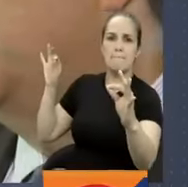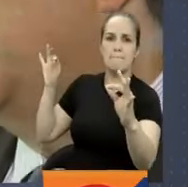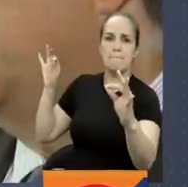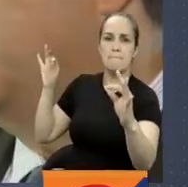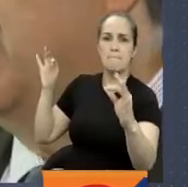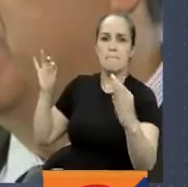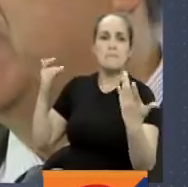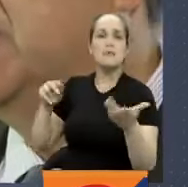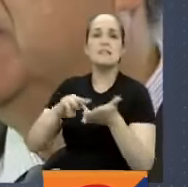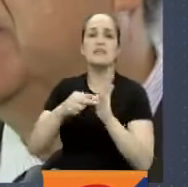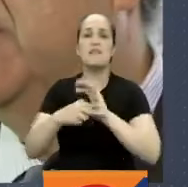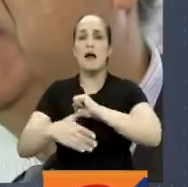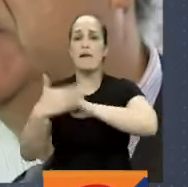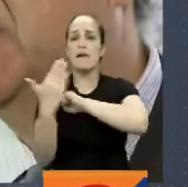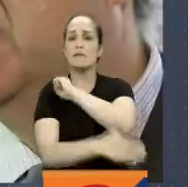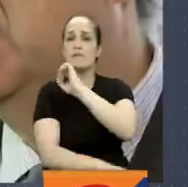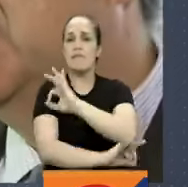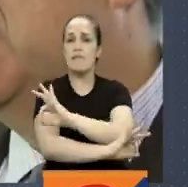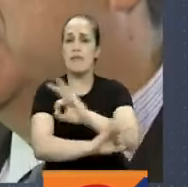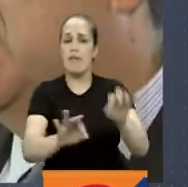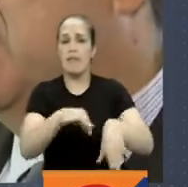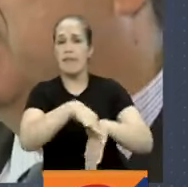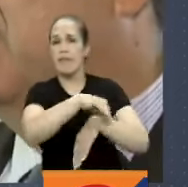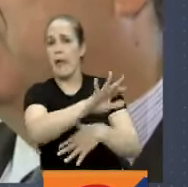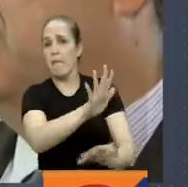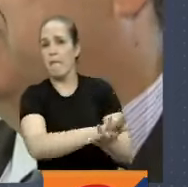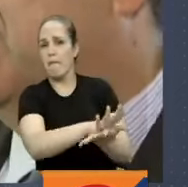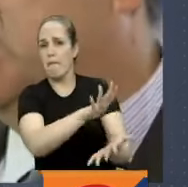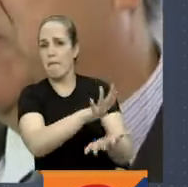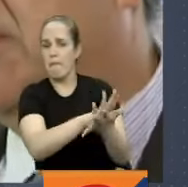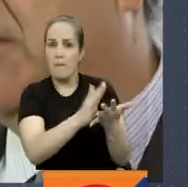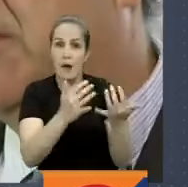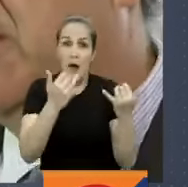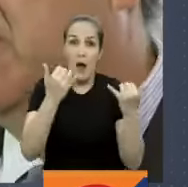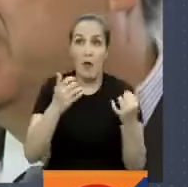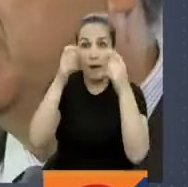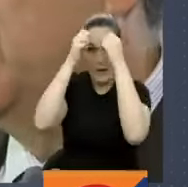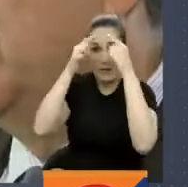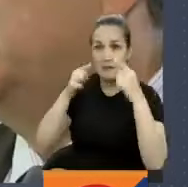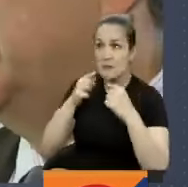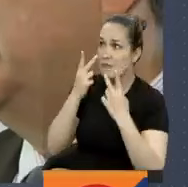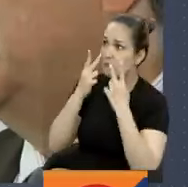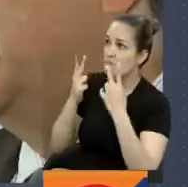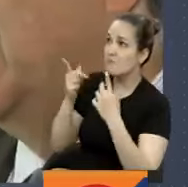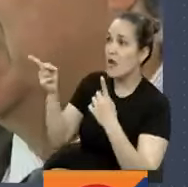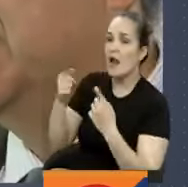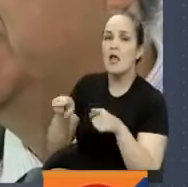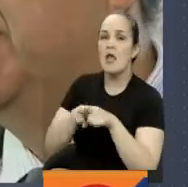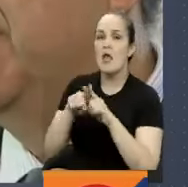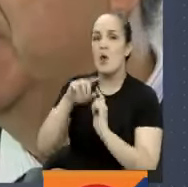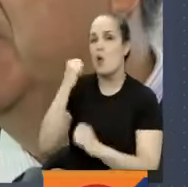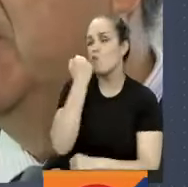llamado a la impunidad por la violencia y el Estado muchas veces ha dado la espalda